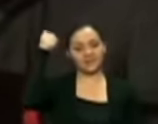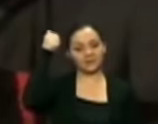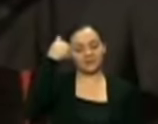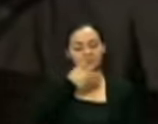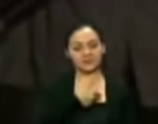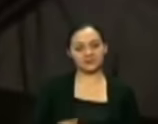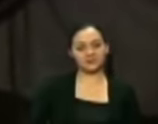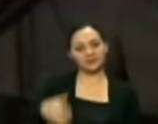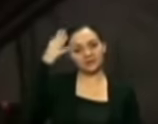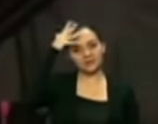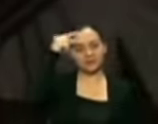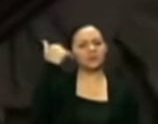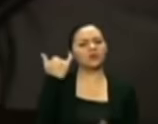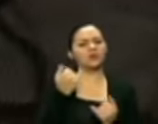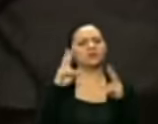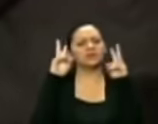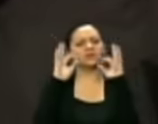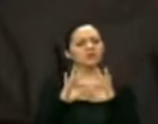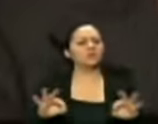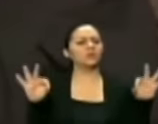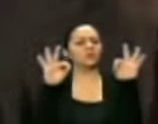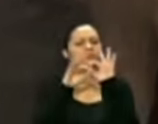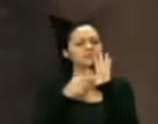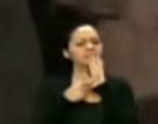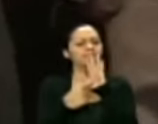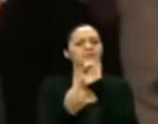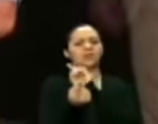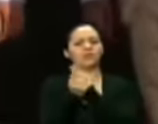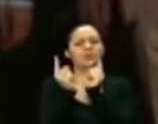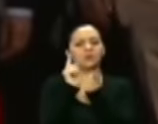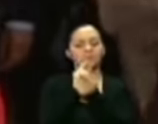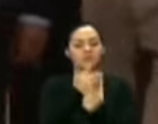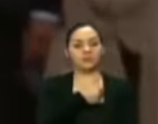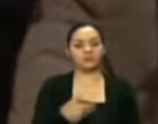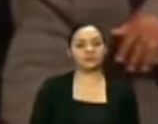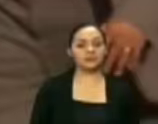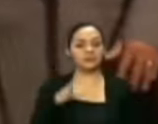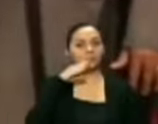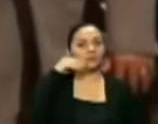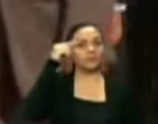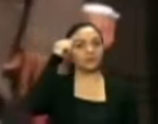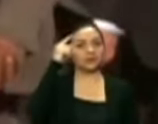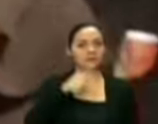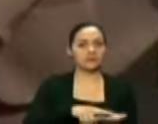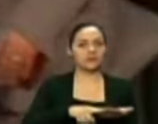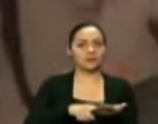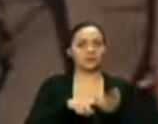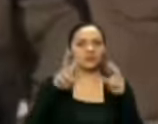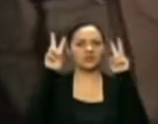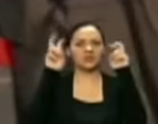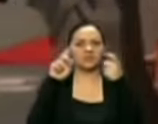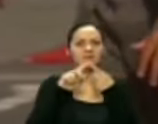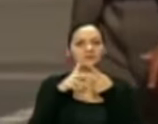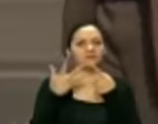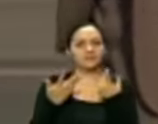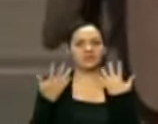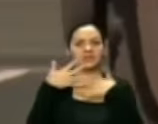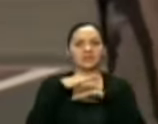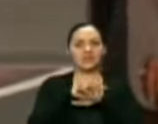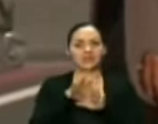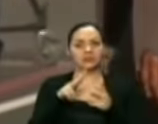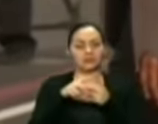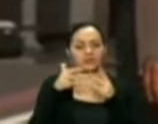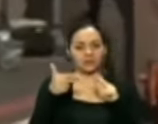destacarán puntos muy importantes en este encuentro bilateral con el presidente Rafael Correa. Se los recordamos, son asuntos relativos a la integración